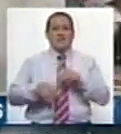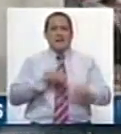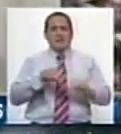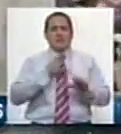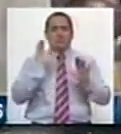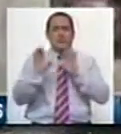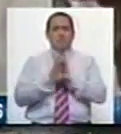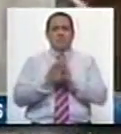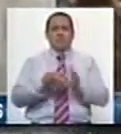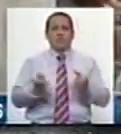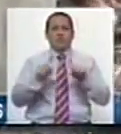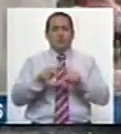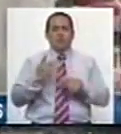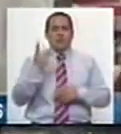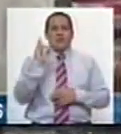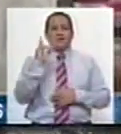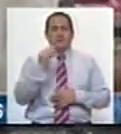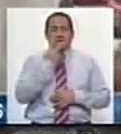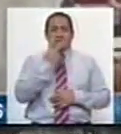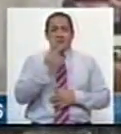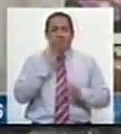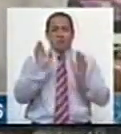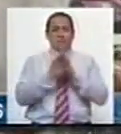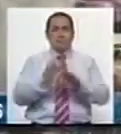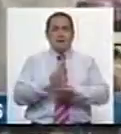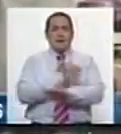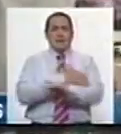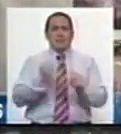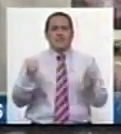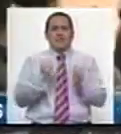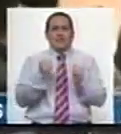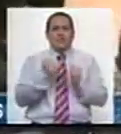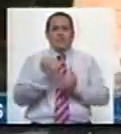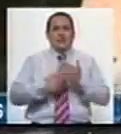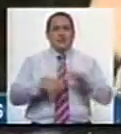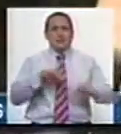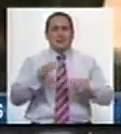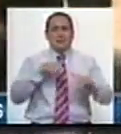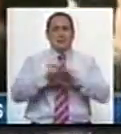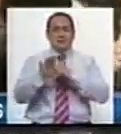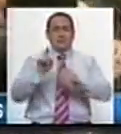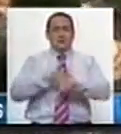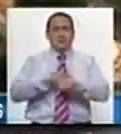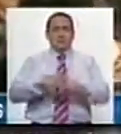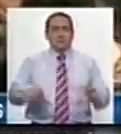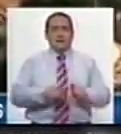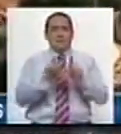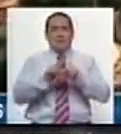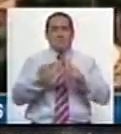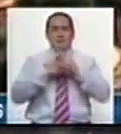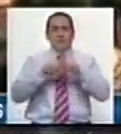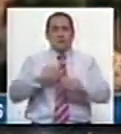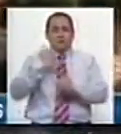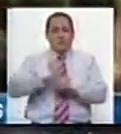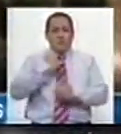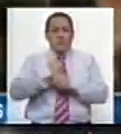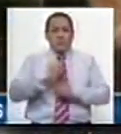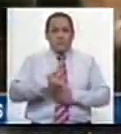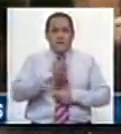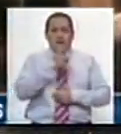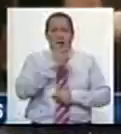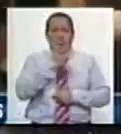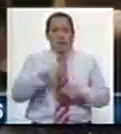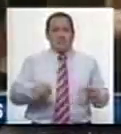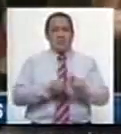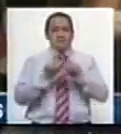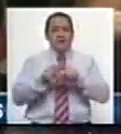cuando los camélidos se enfrentan, por ejemplo, a la época de heladas, la época de frío? Dentro de poco estamos nosotros empezando una obra de riego, es